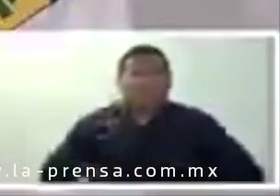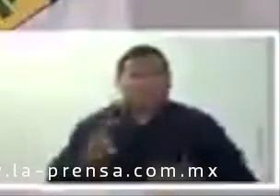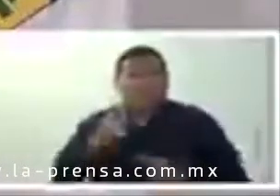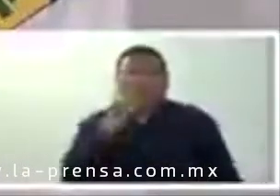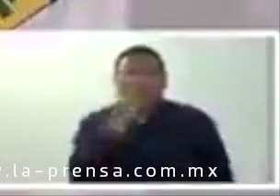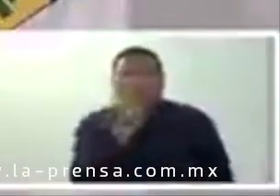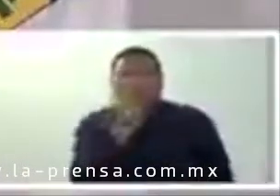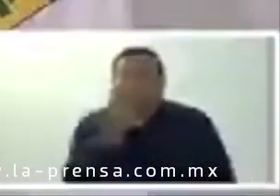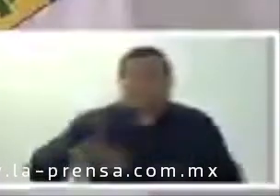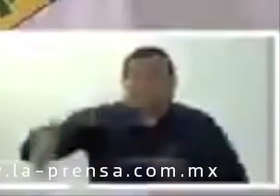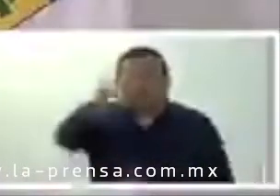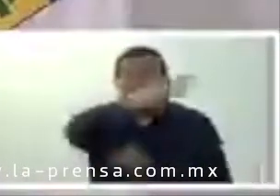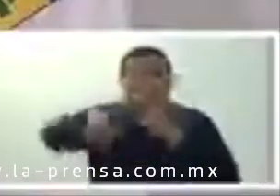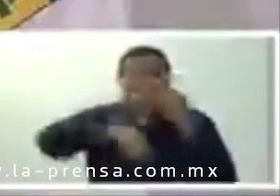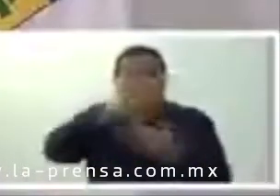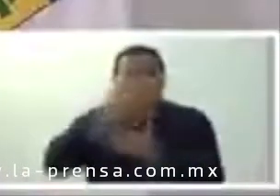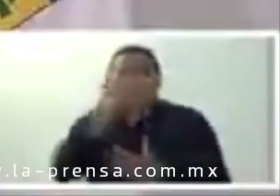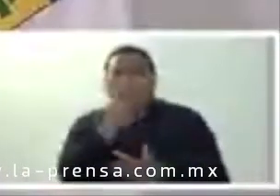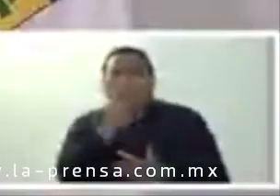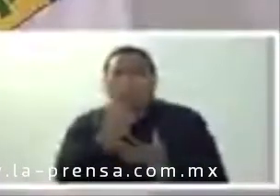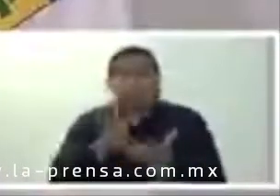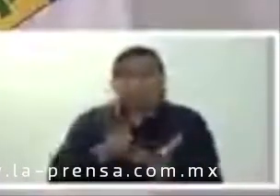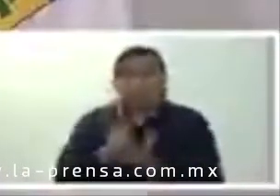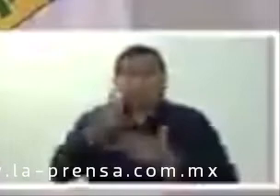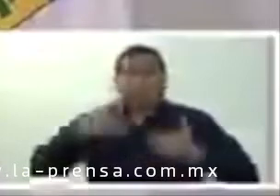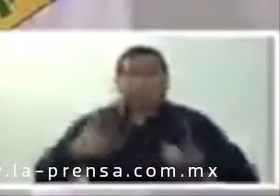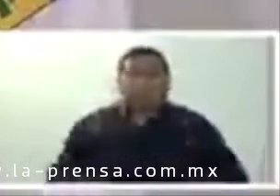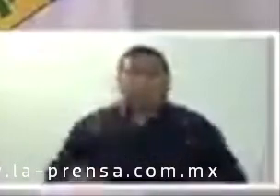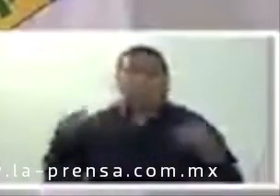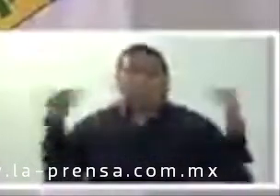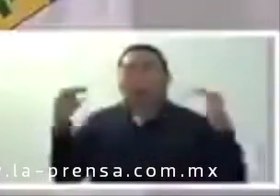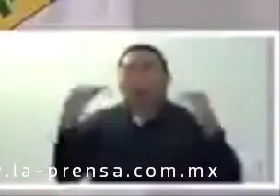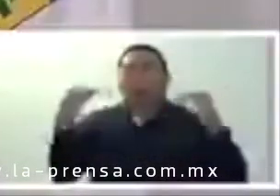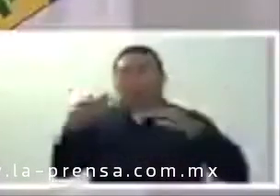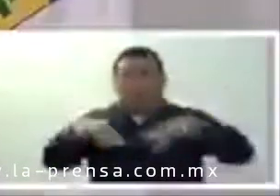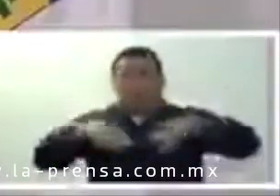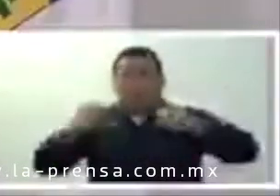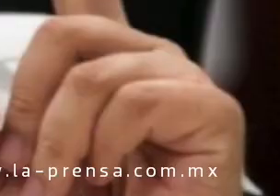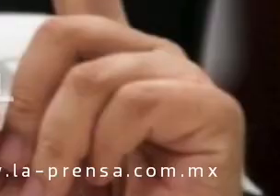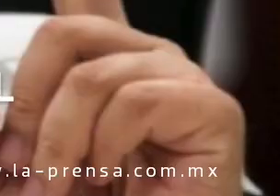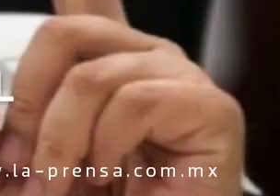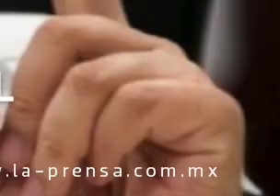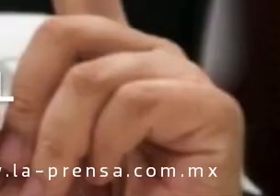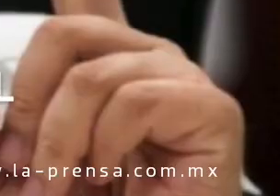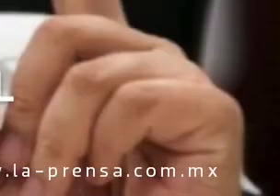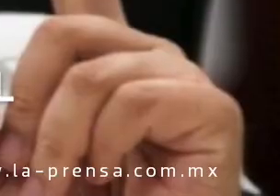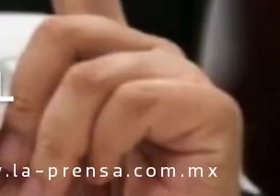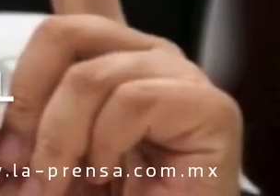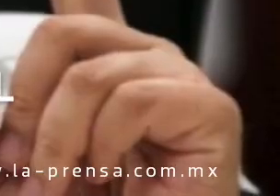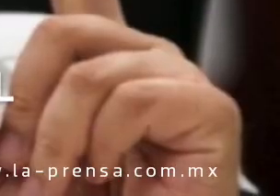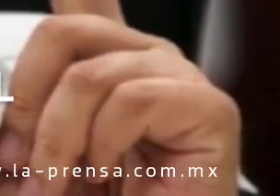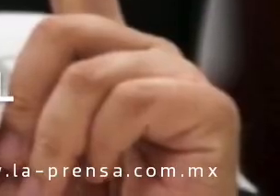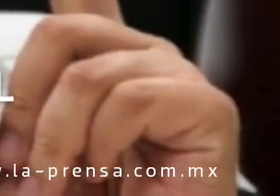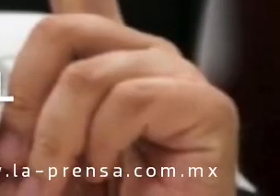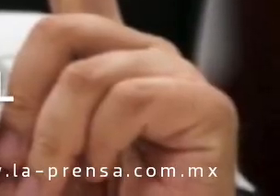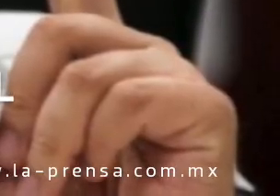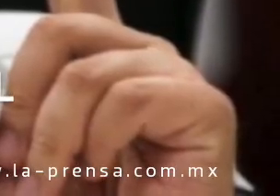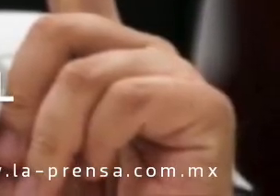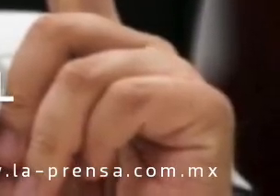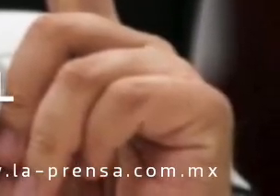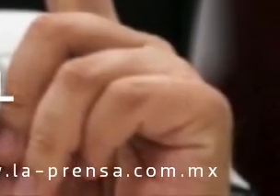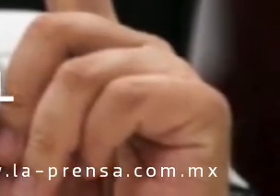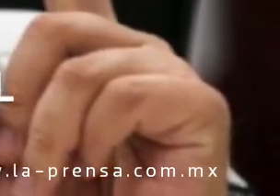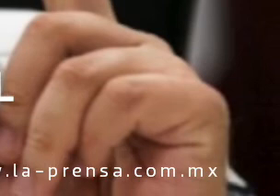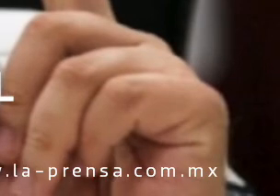en materia de derechos humanos e igualdad sustantiva de género en el contexto de la